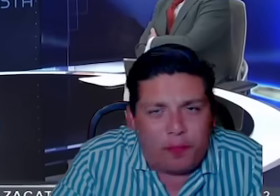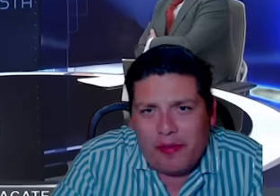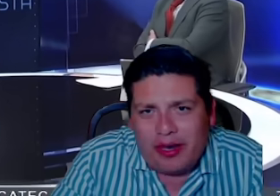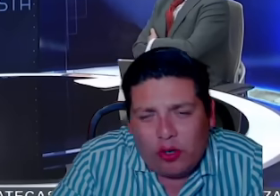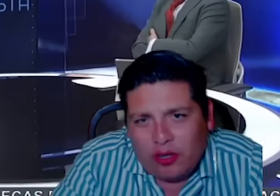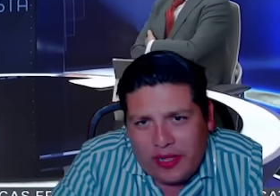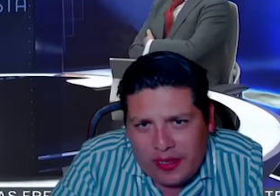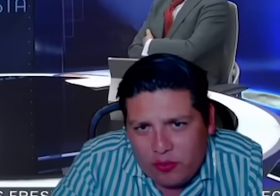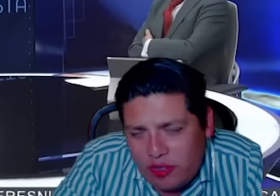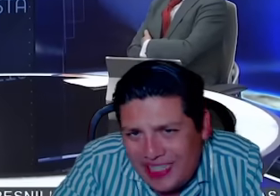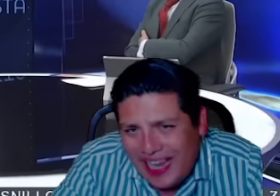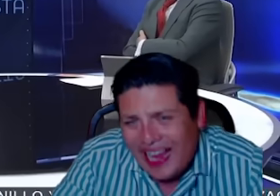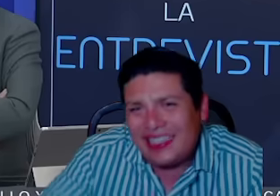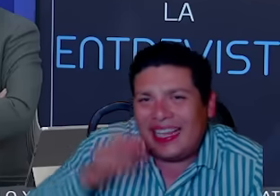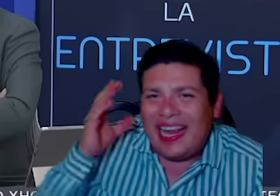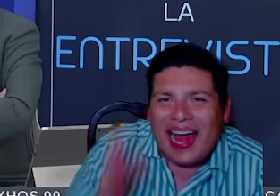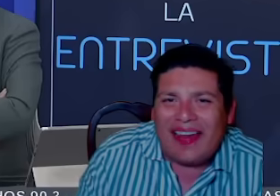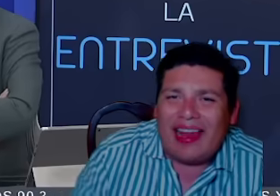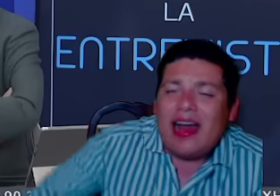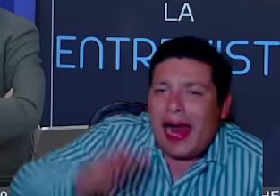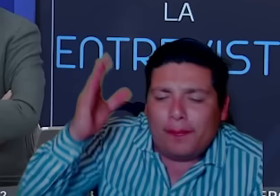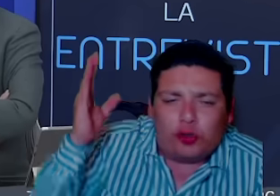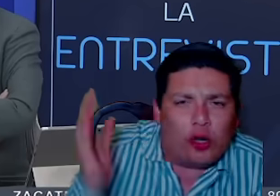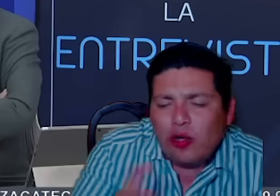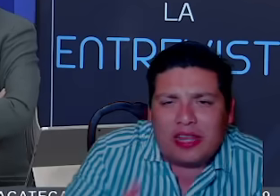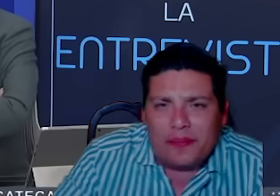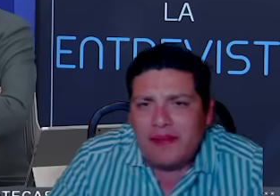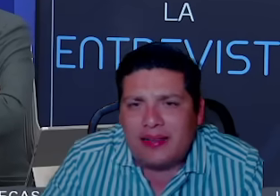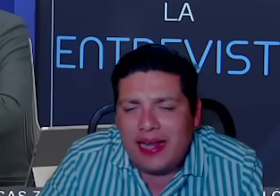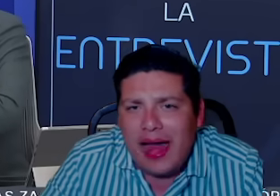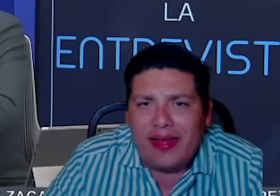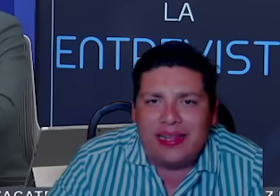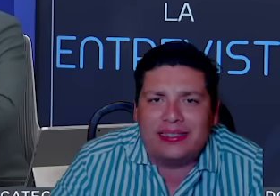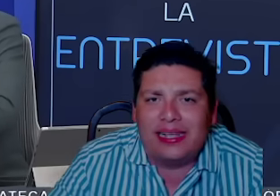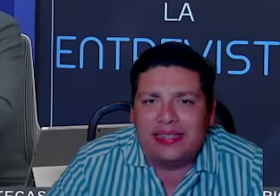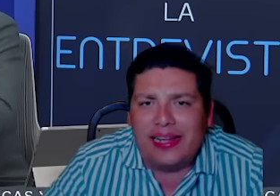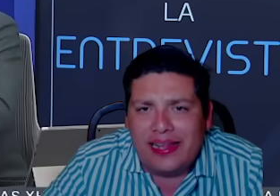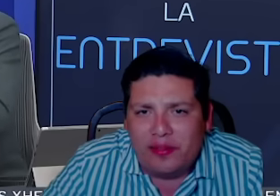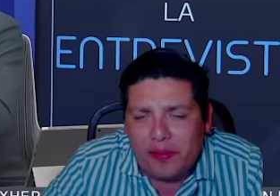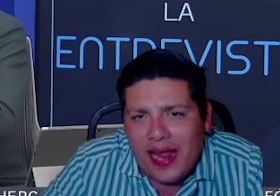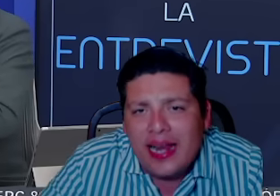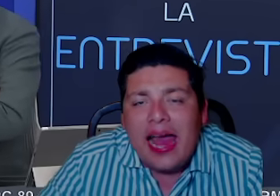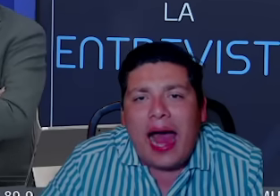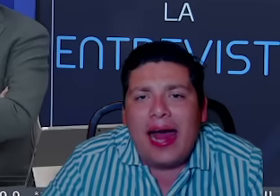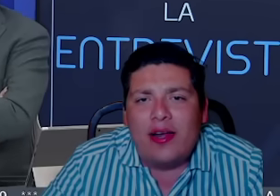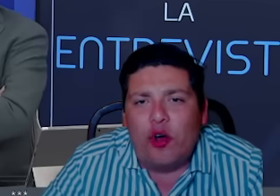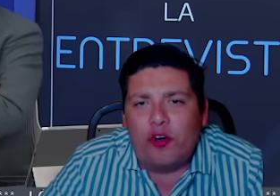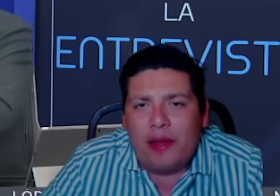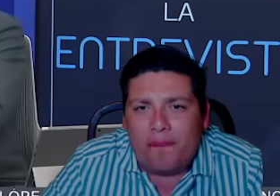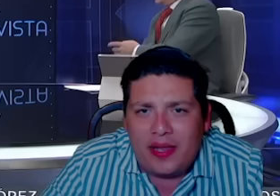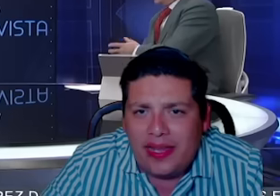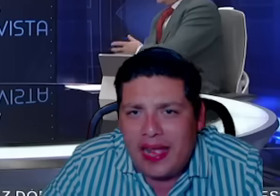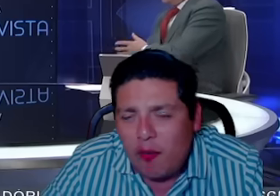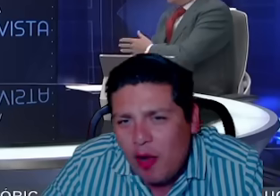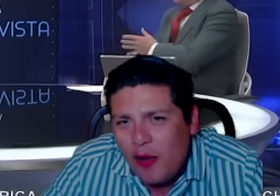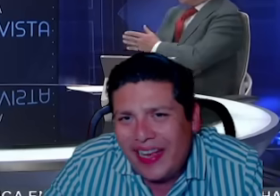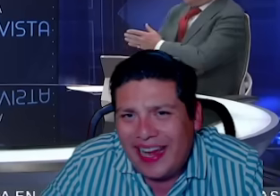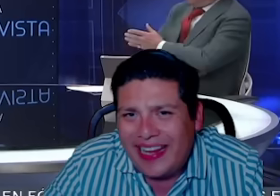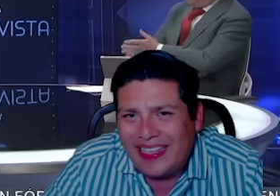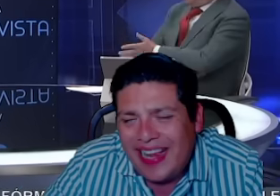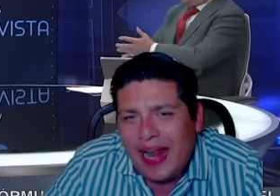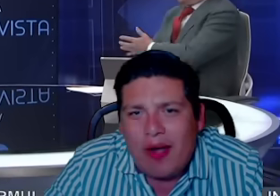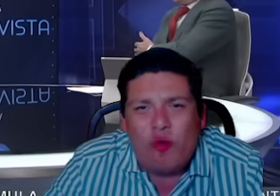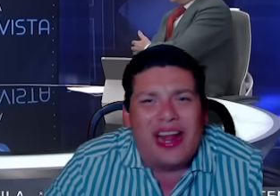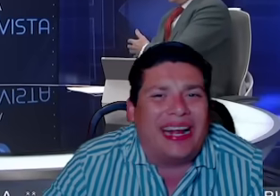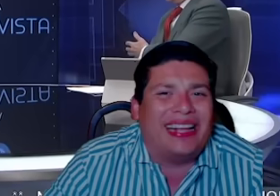Rebelión en la Suprema Corte de Justicia. Y es que nada, absolutamente nada le está saliendo bien a Norma Piña. Luego